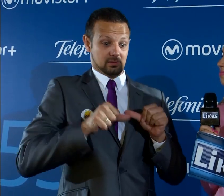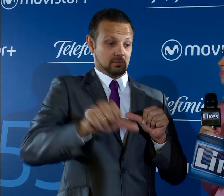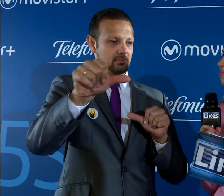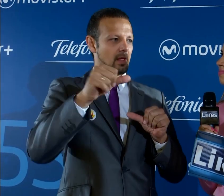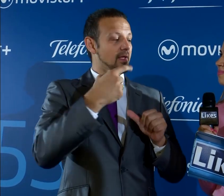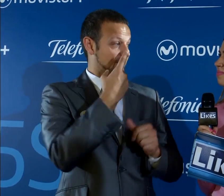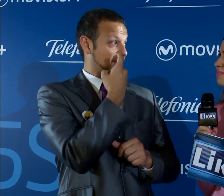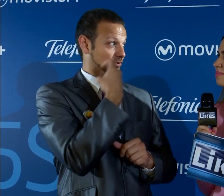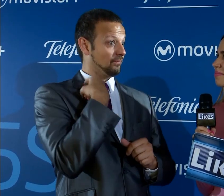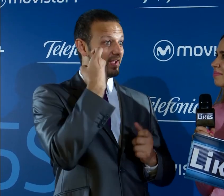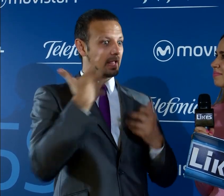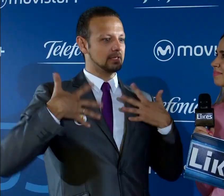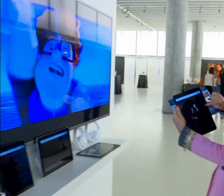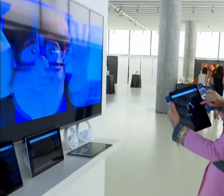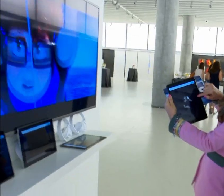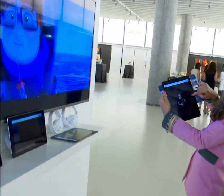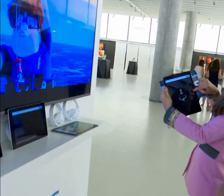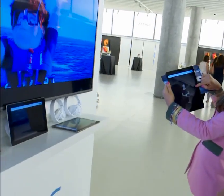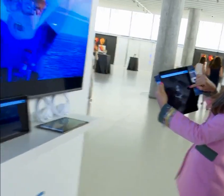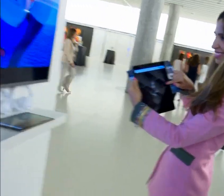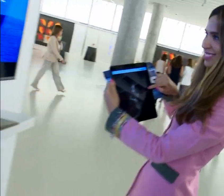que yo necesito asimilar que esto es realidad.